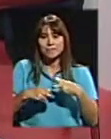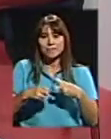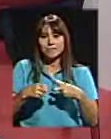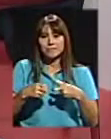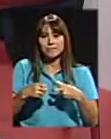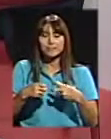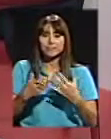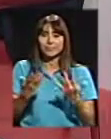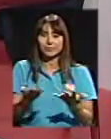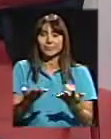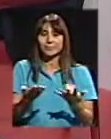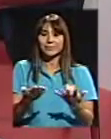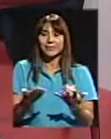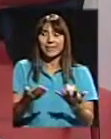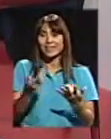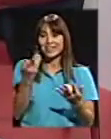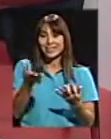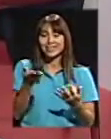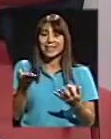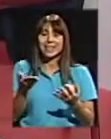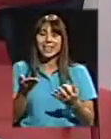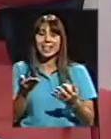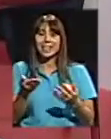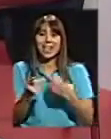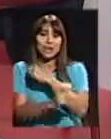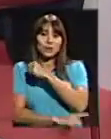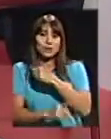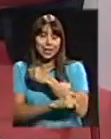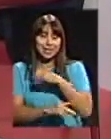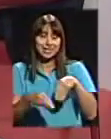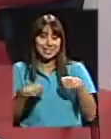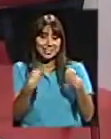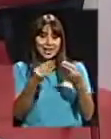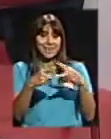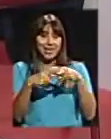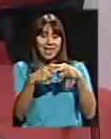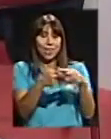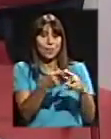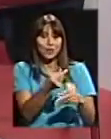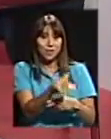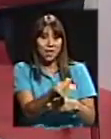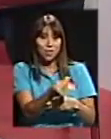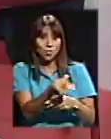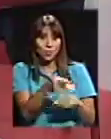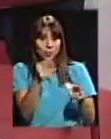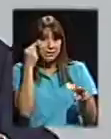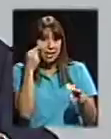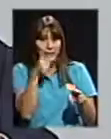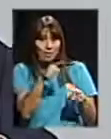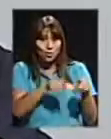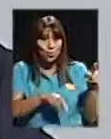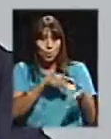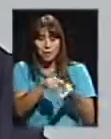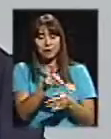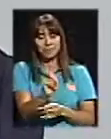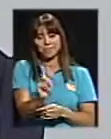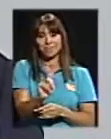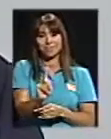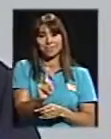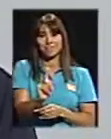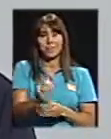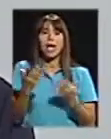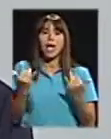que el sujeto de crédito, o sea, los gobiernos de la Unión Europea, no podían pagar. Ahora, la